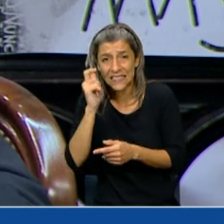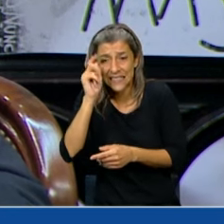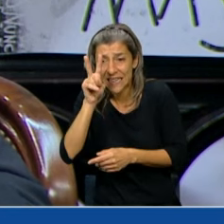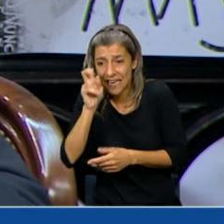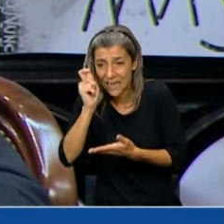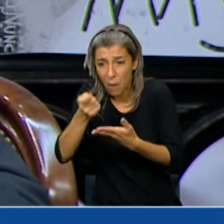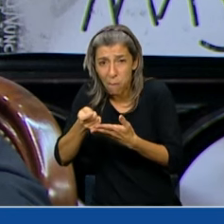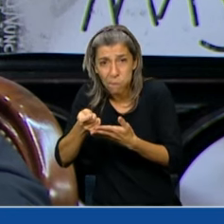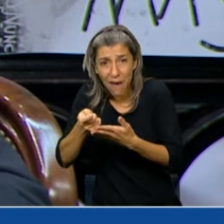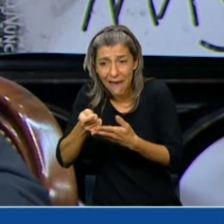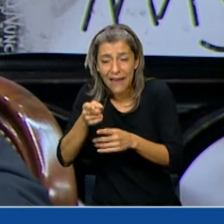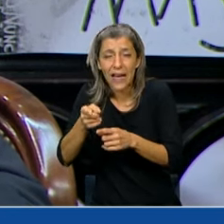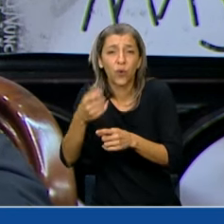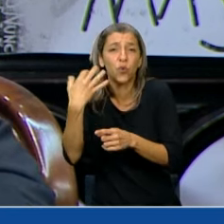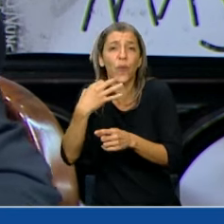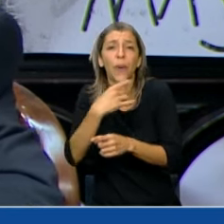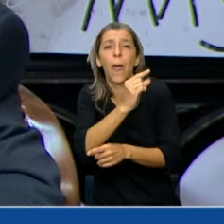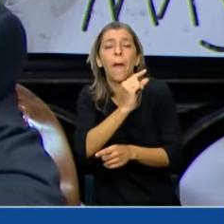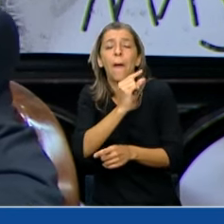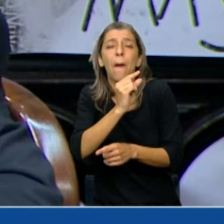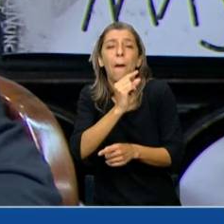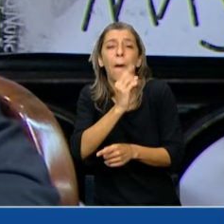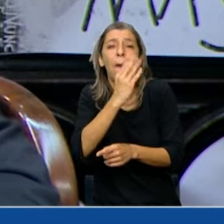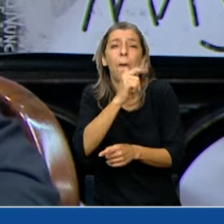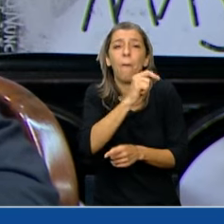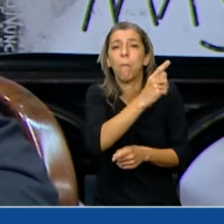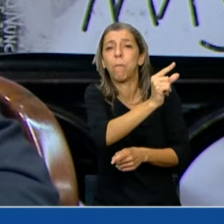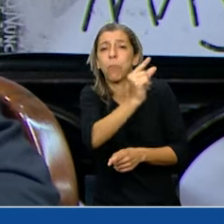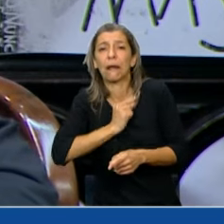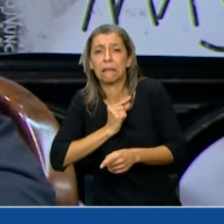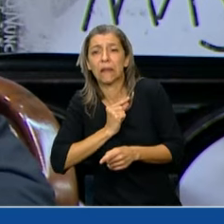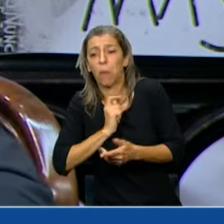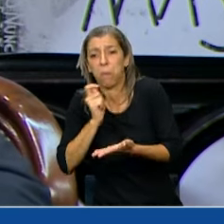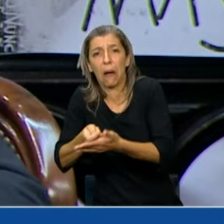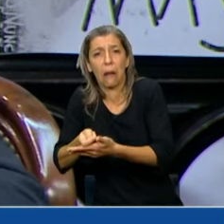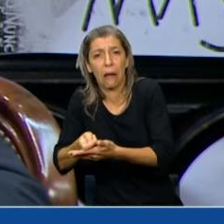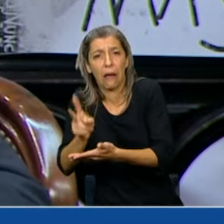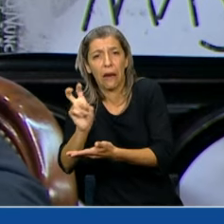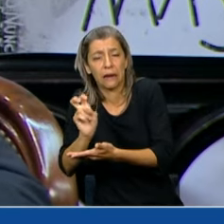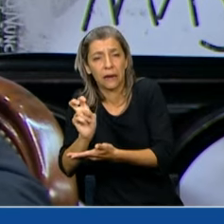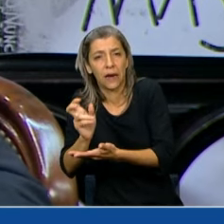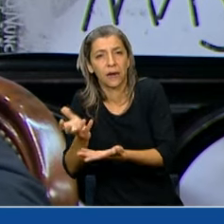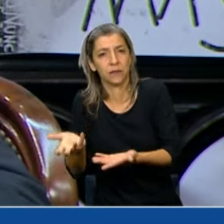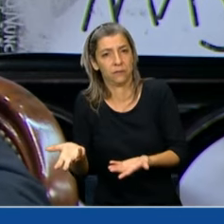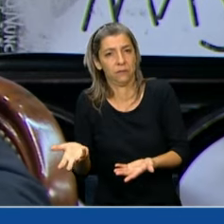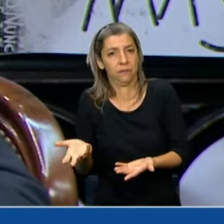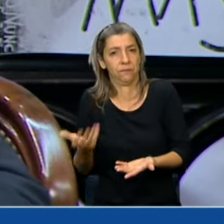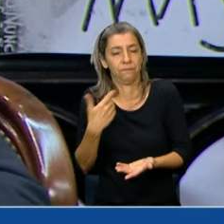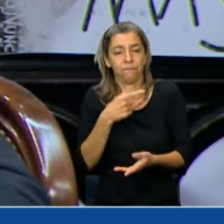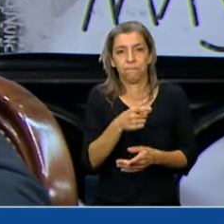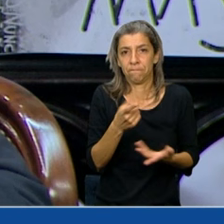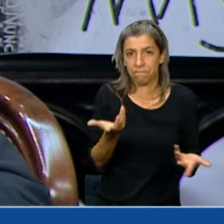una relación entre el inquilino y el que alquila o la